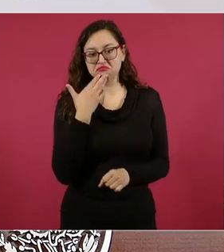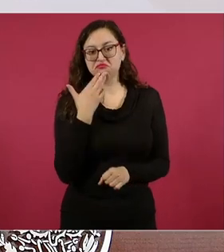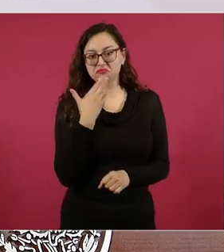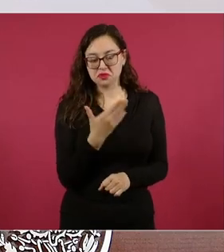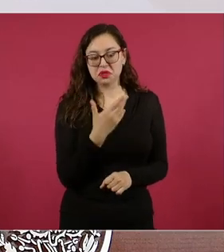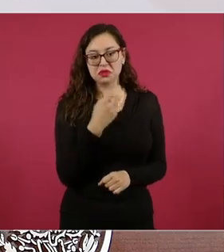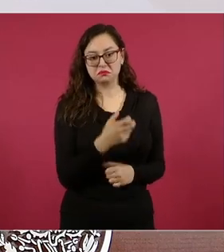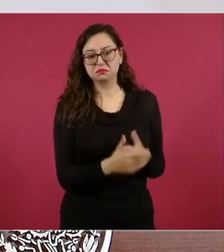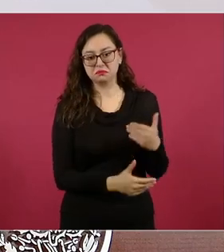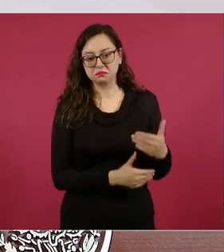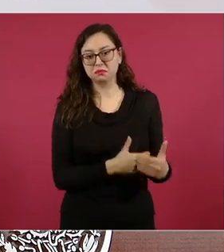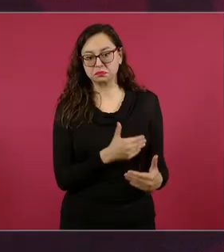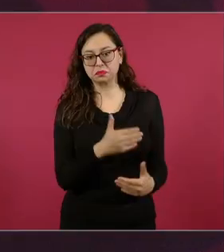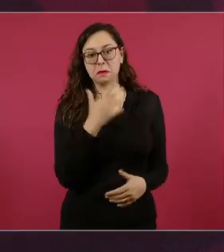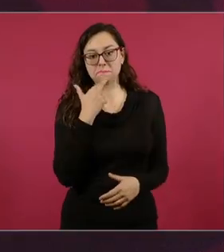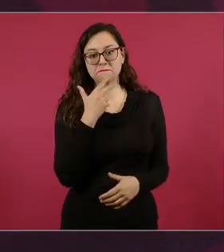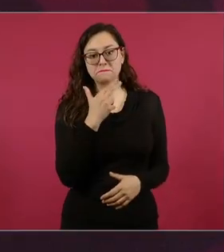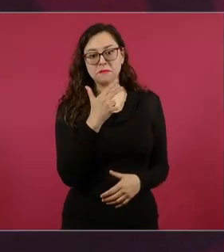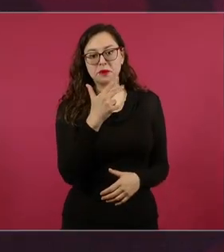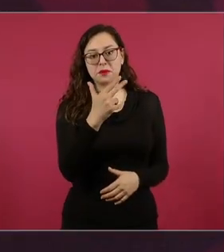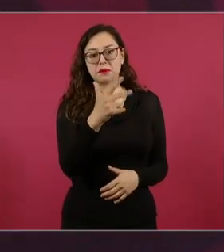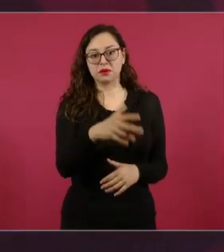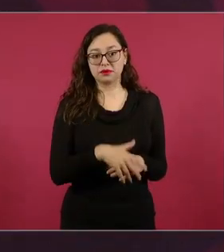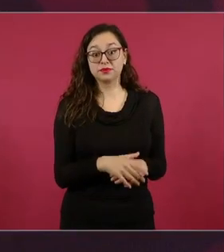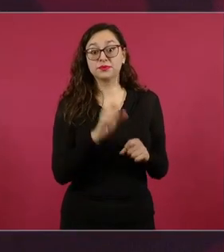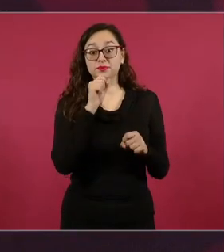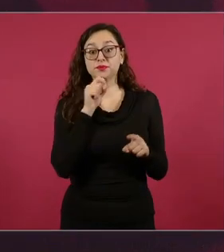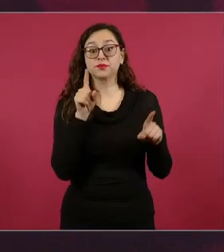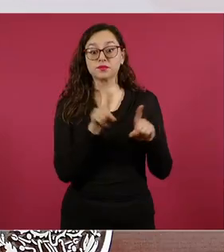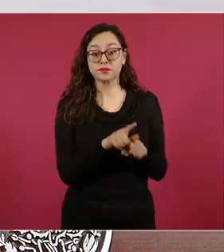que ir mejorando. Y agradecerles a ustedes